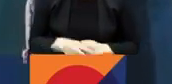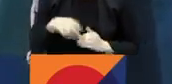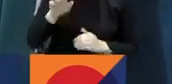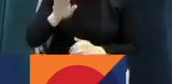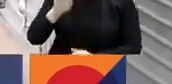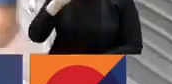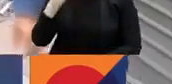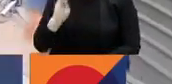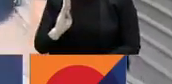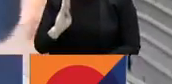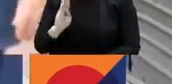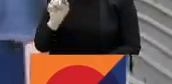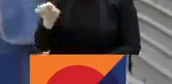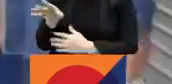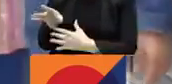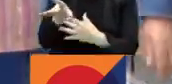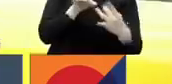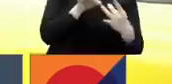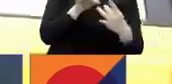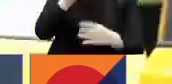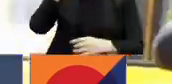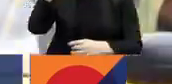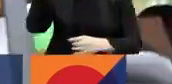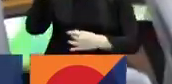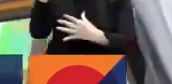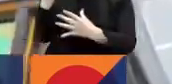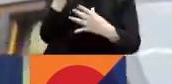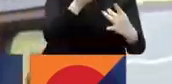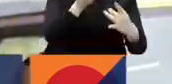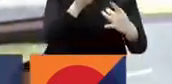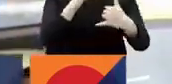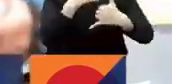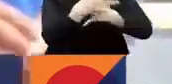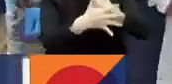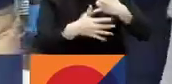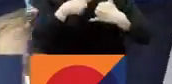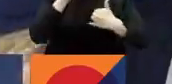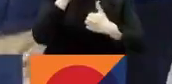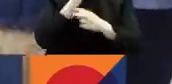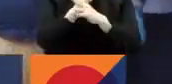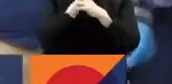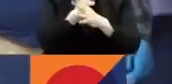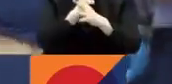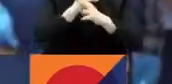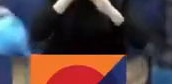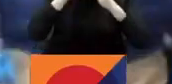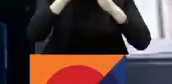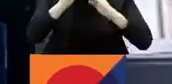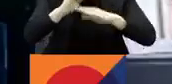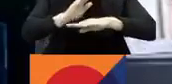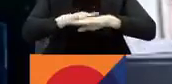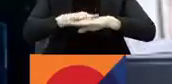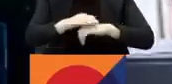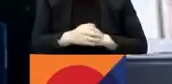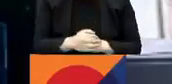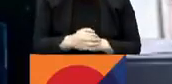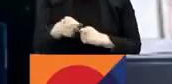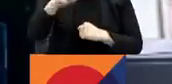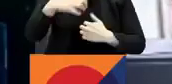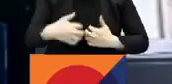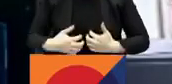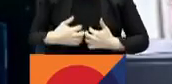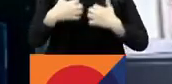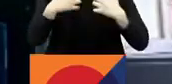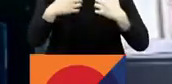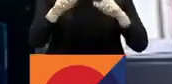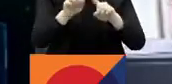de Brasil y el Reino Unido deben ser sinónimo de mayor protección, cuidado y atención. más que entrar en temor o pánico, cumplir estrictamente